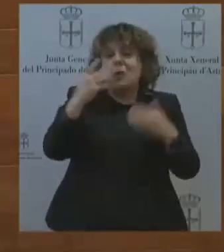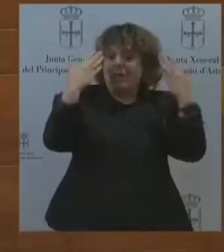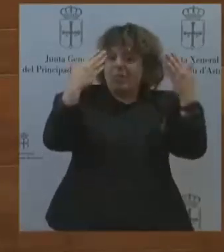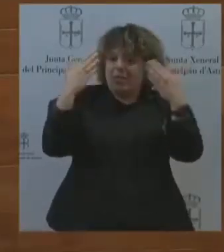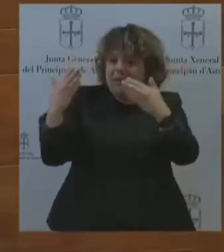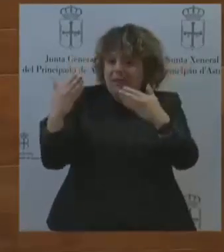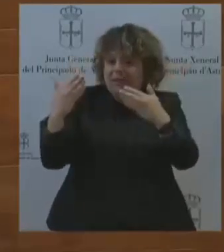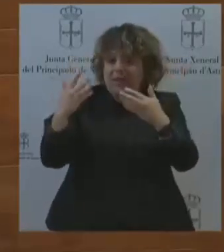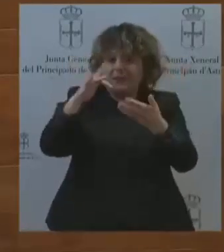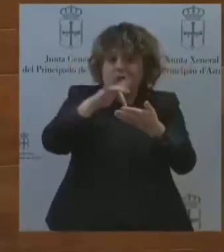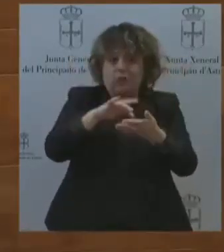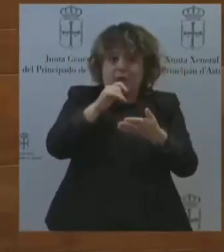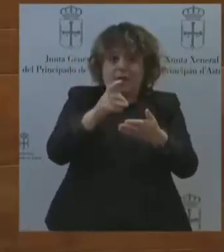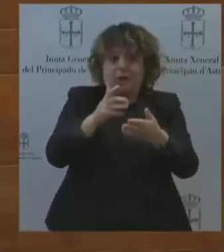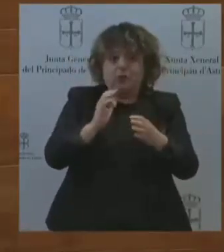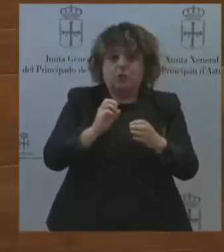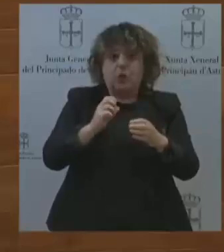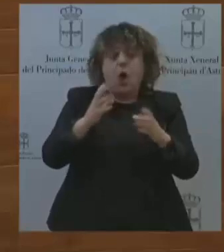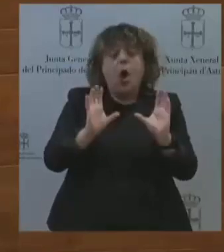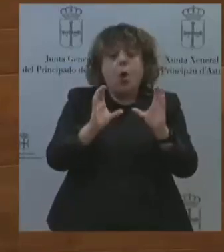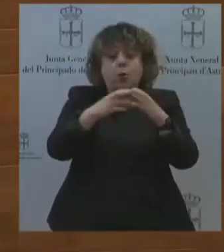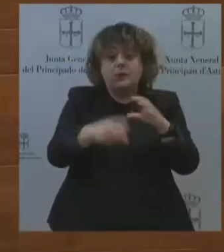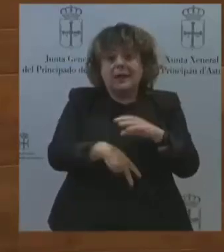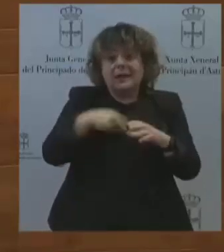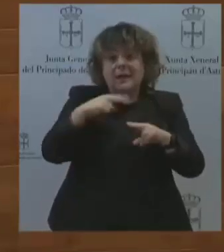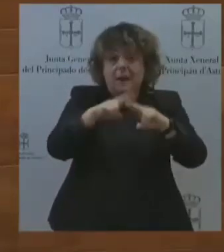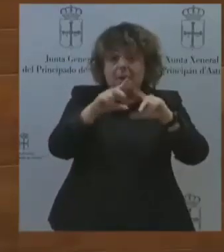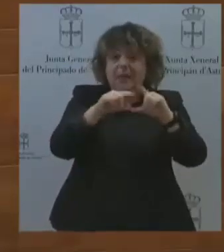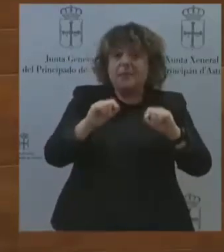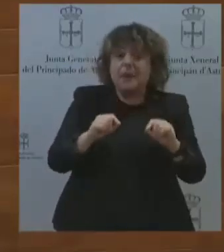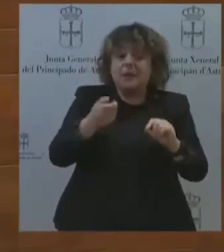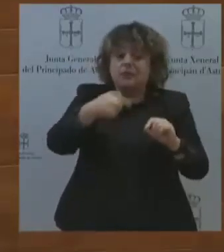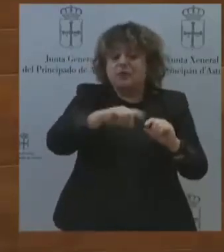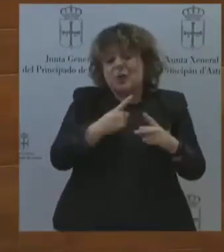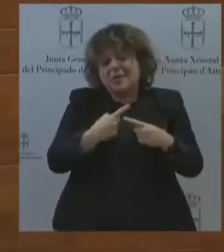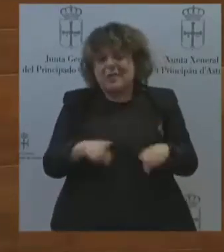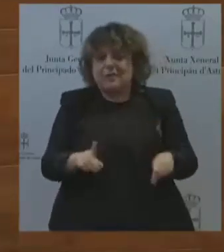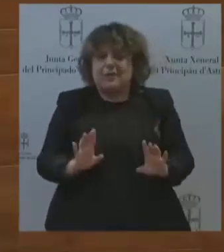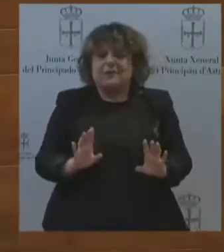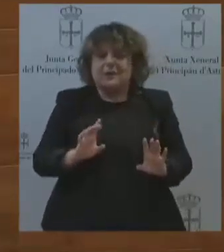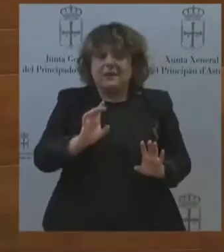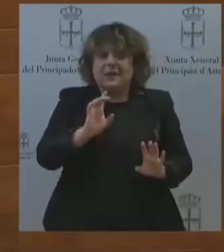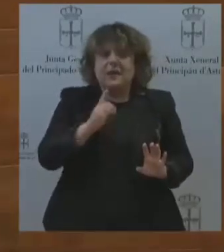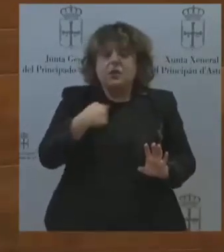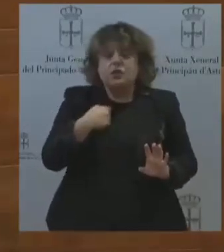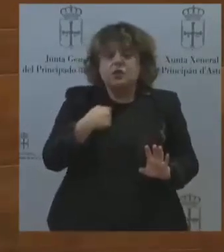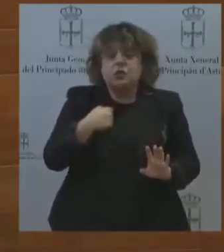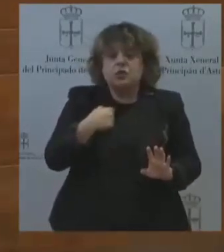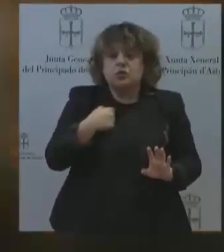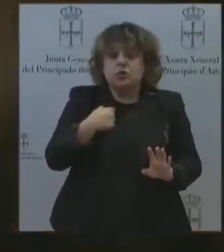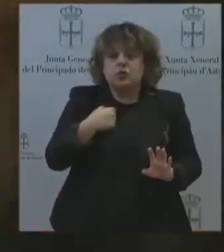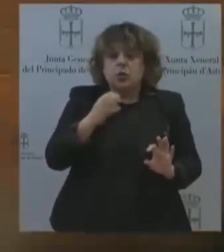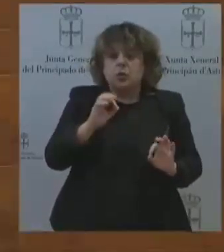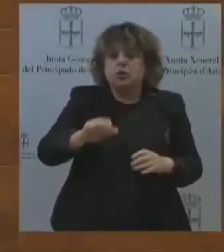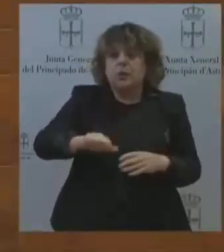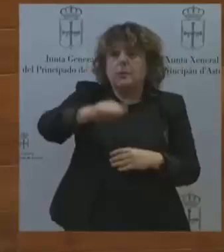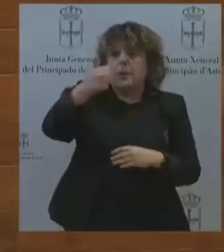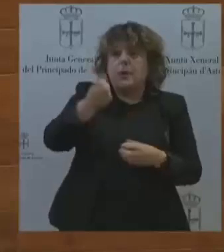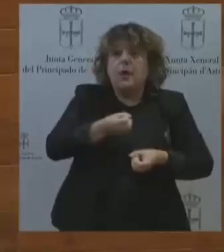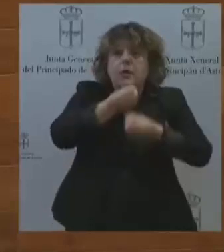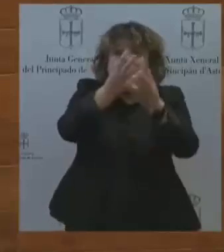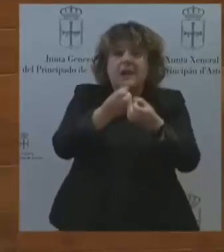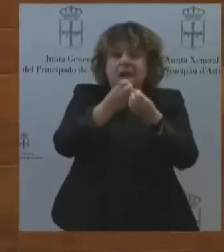General del Principado fuera diferente. Hubiéramos podido aprobar una declaración institucional por el aniversario del